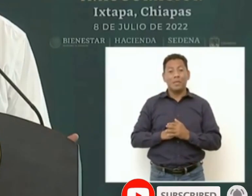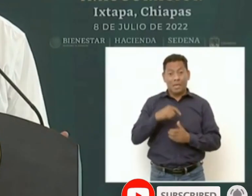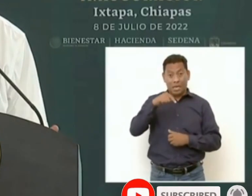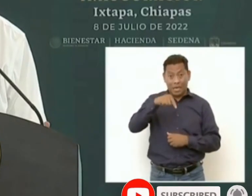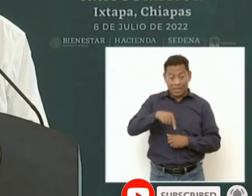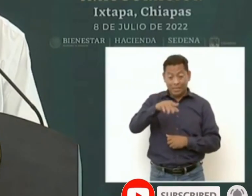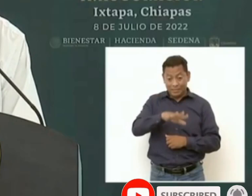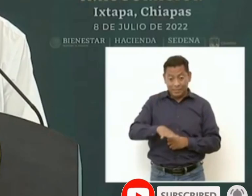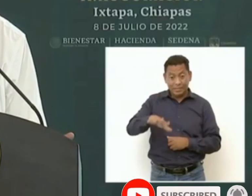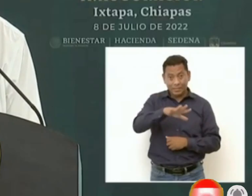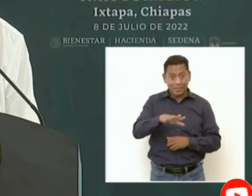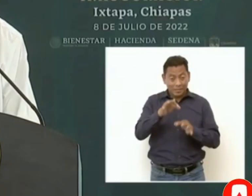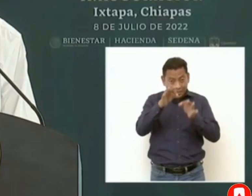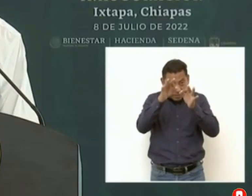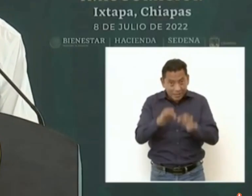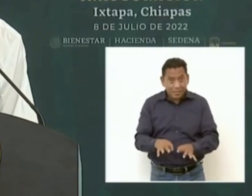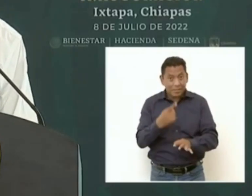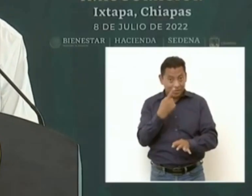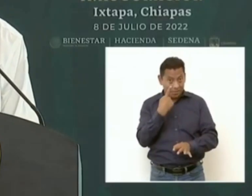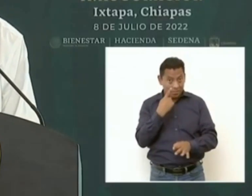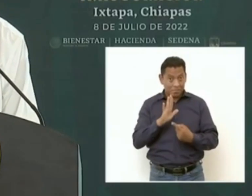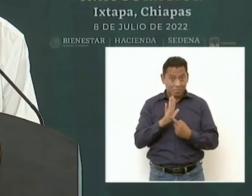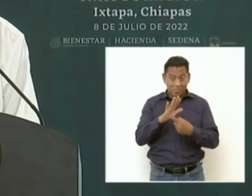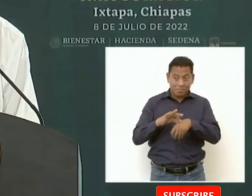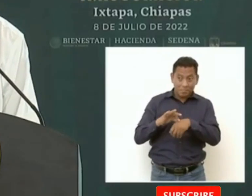aquí el ejemplo está en Iztapa.